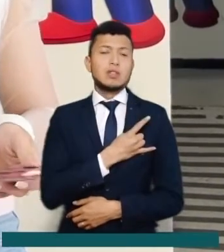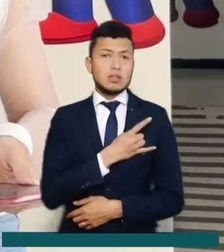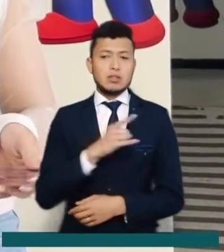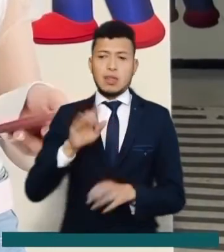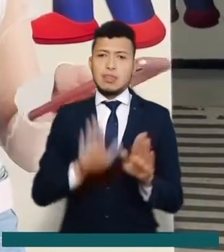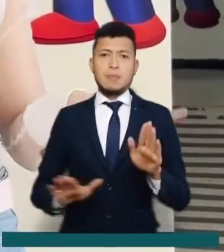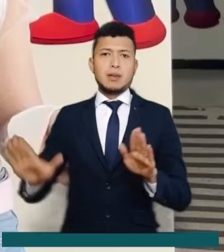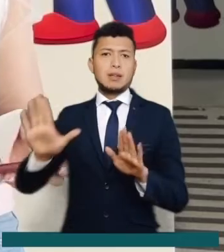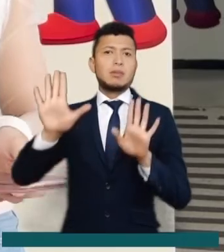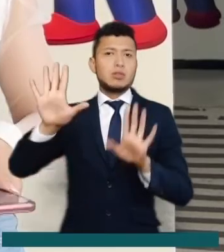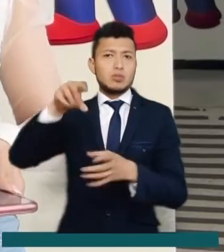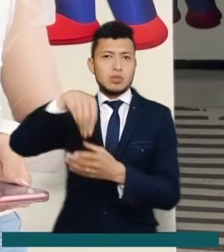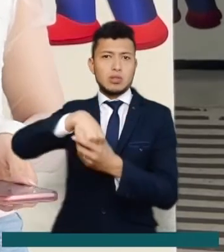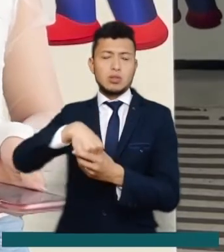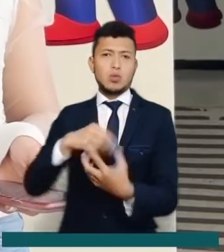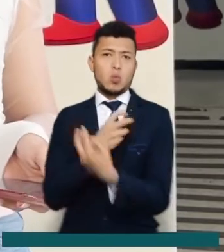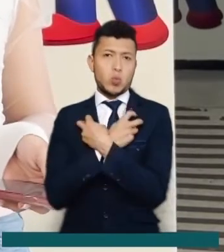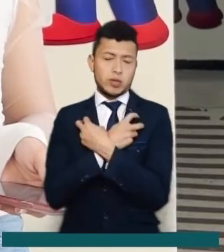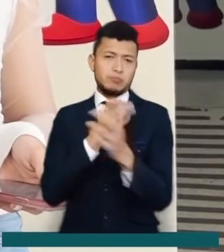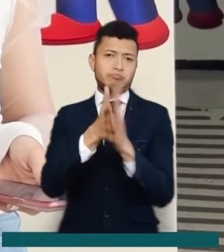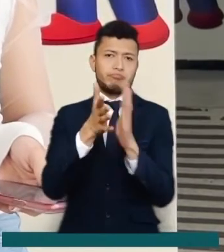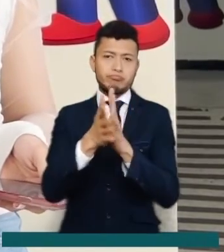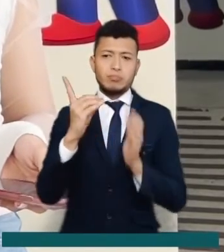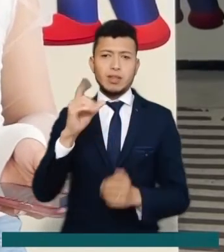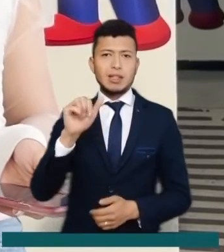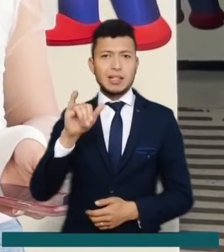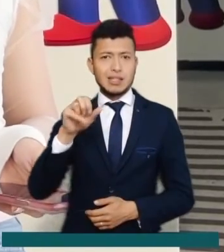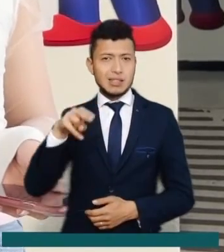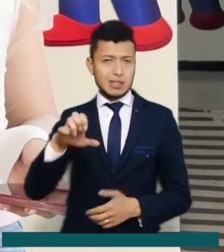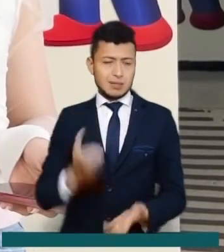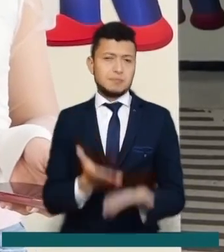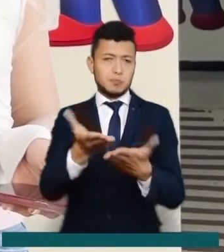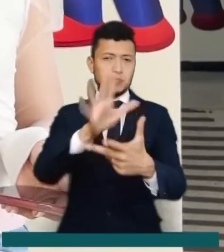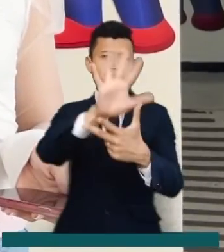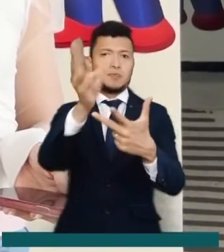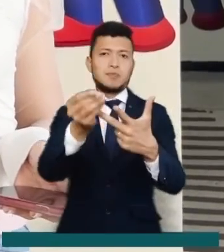Hernando Moncaliano Perdomo del Departamento del Huila, informó Dayan Trujillo para Enlace 13.